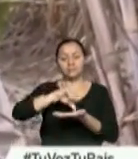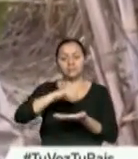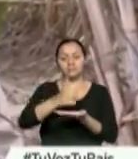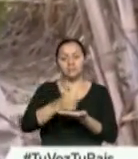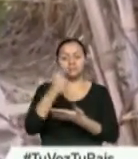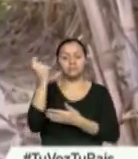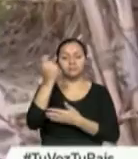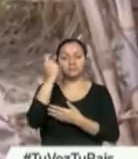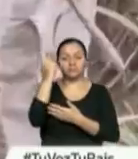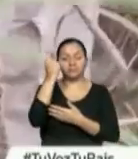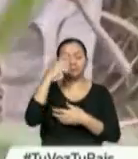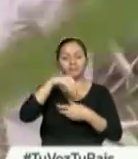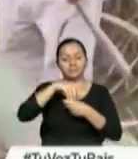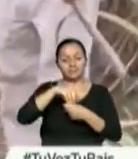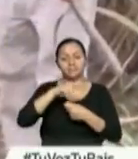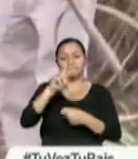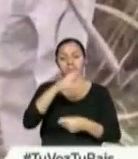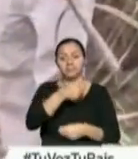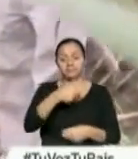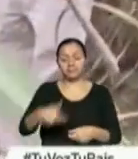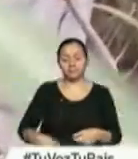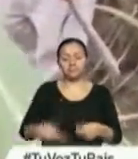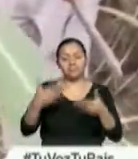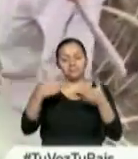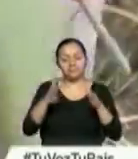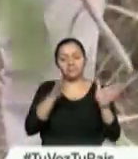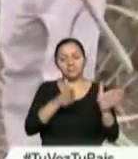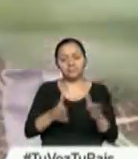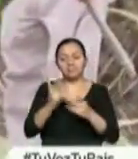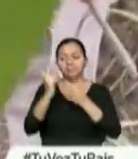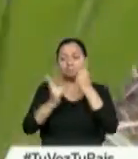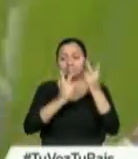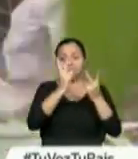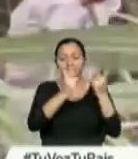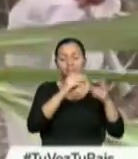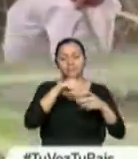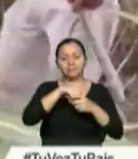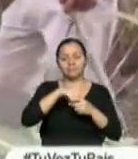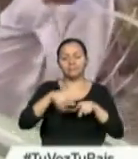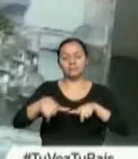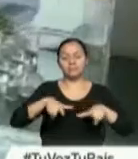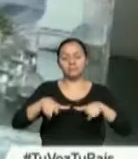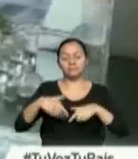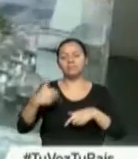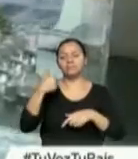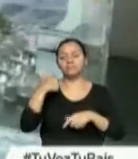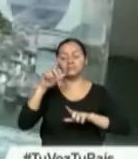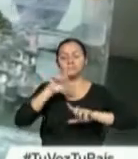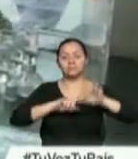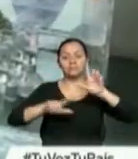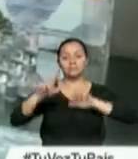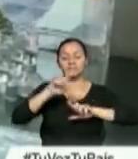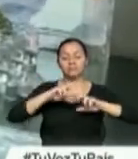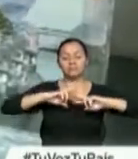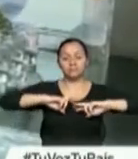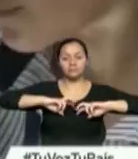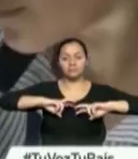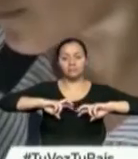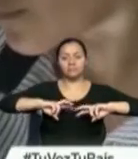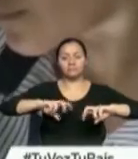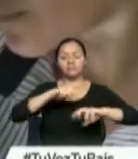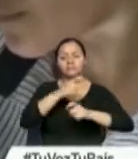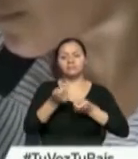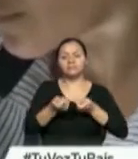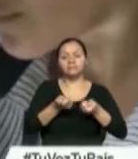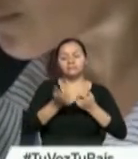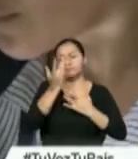Triunfo. El segundo mandatario realizó un recorrido por este centro que cuenta con un laboratorio de investigación para el control